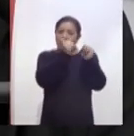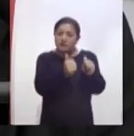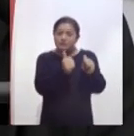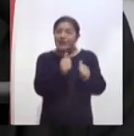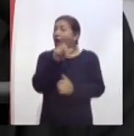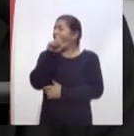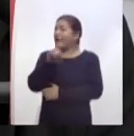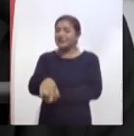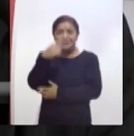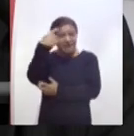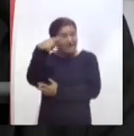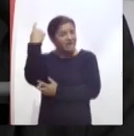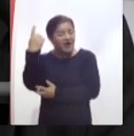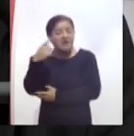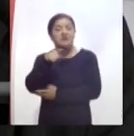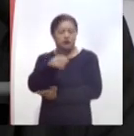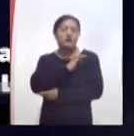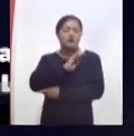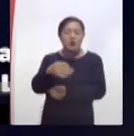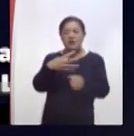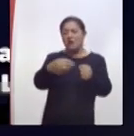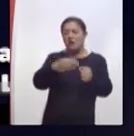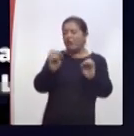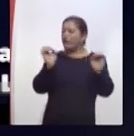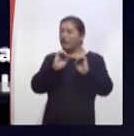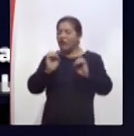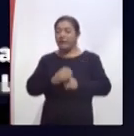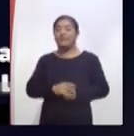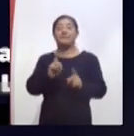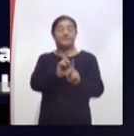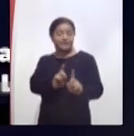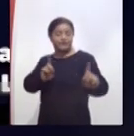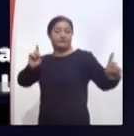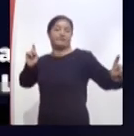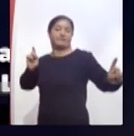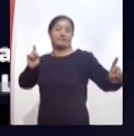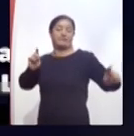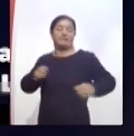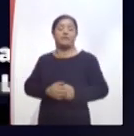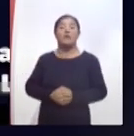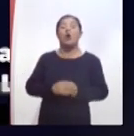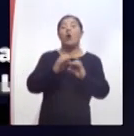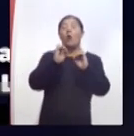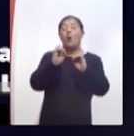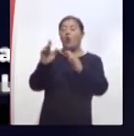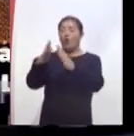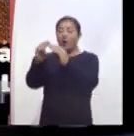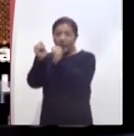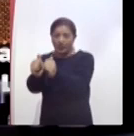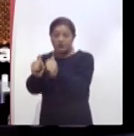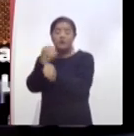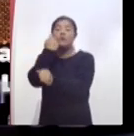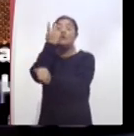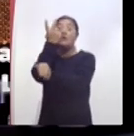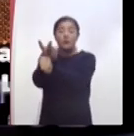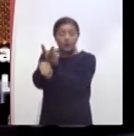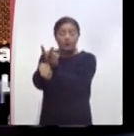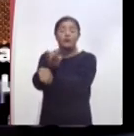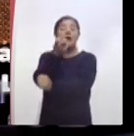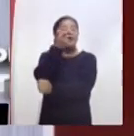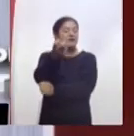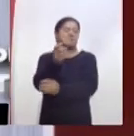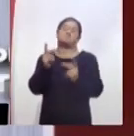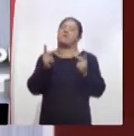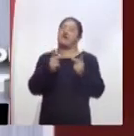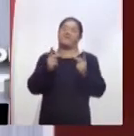sencillo contribuyes a romper la cadena de contagio. El distanciamiento social o el aislamiento voluntario es la medida más